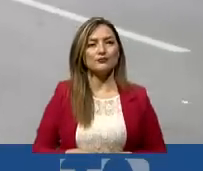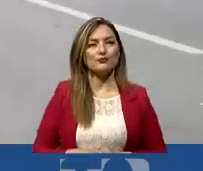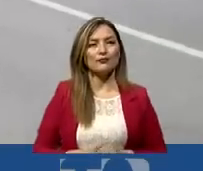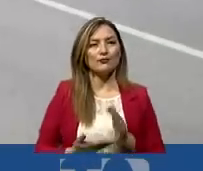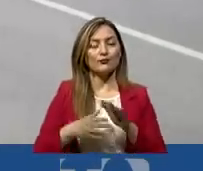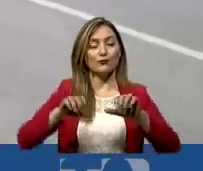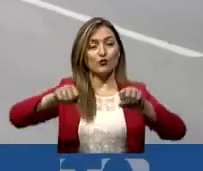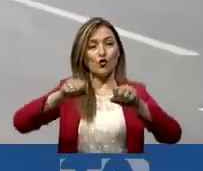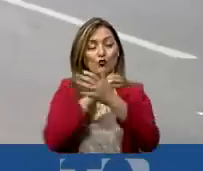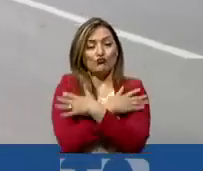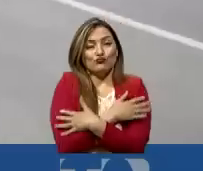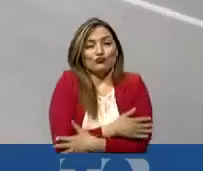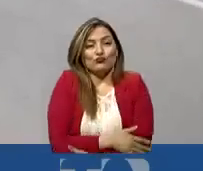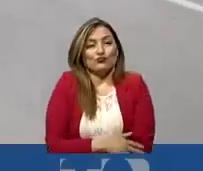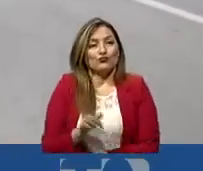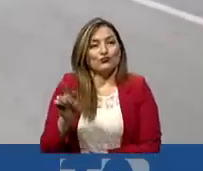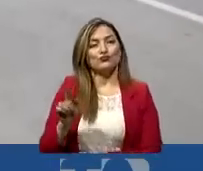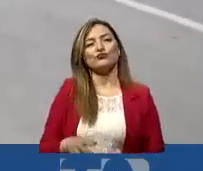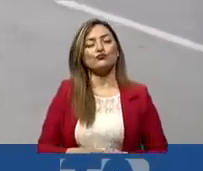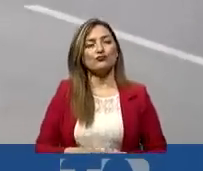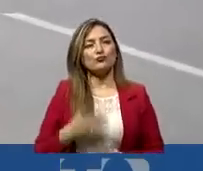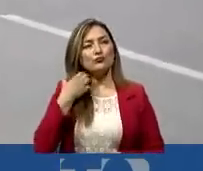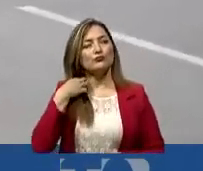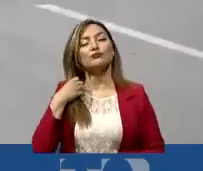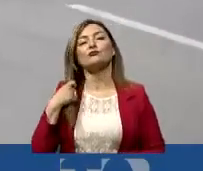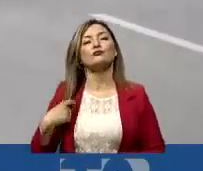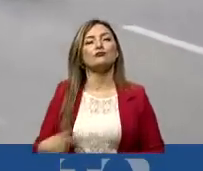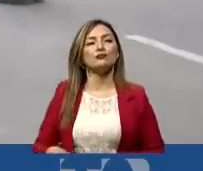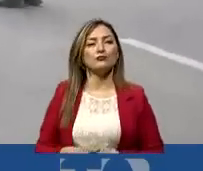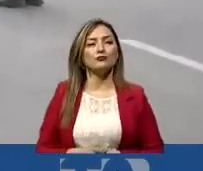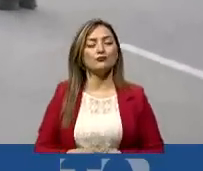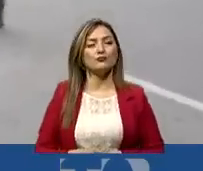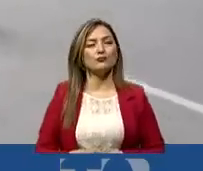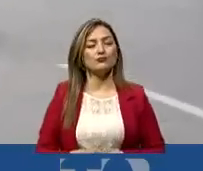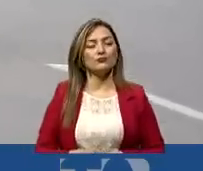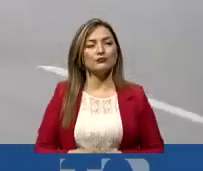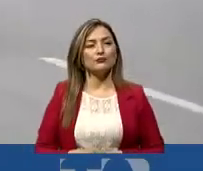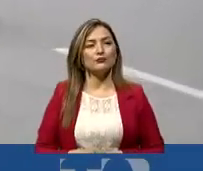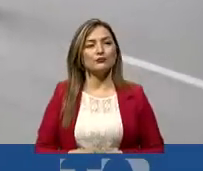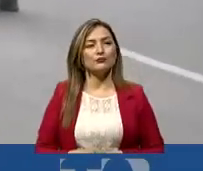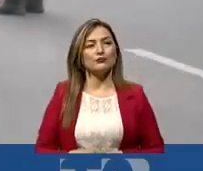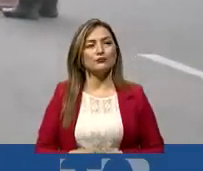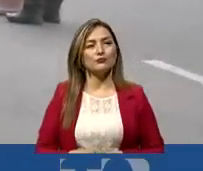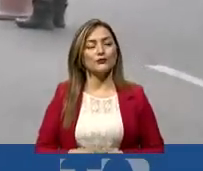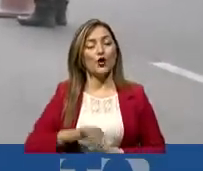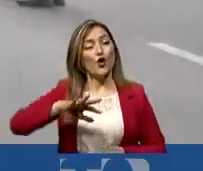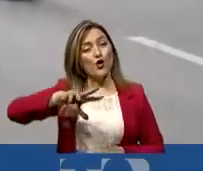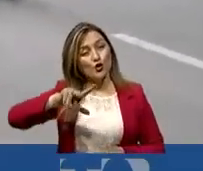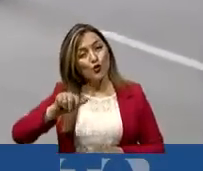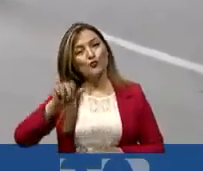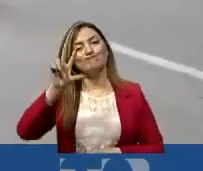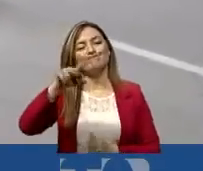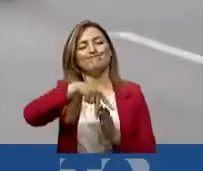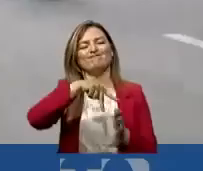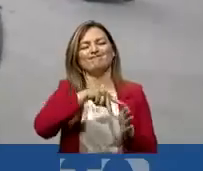de acá, de la capital, se evidencia que de los robos que se cometen en la ciudad, 3 se hacen en este